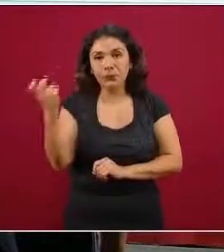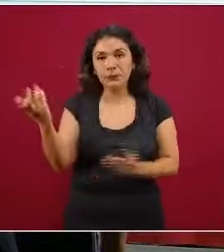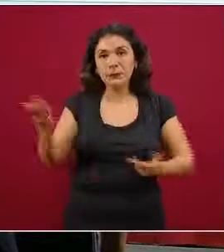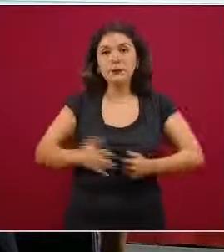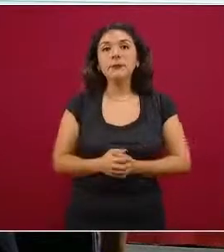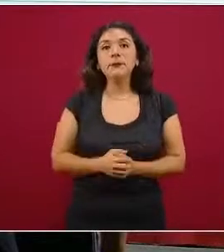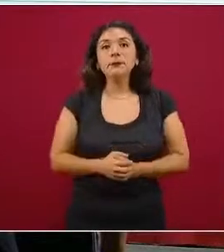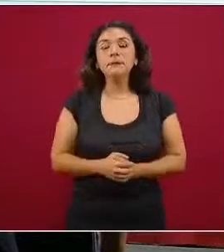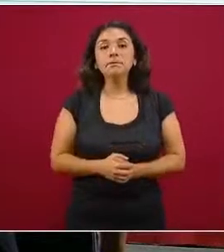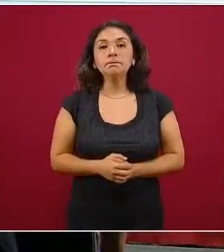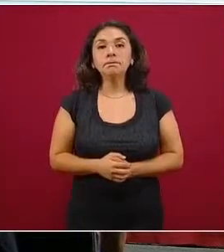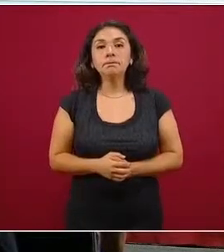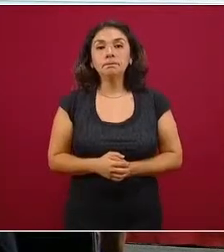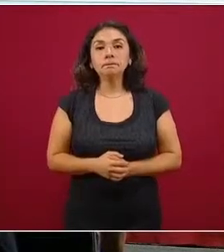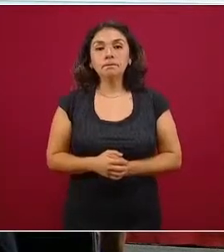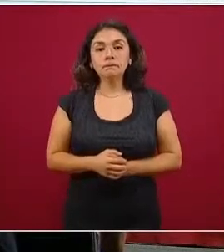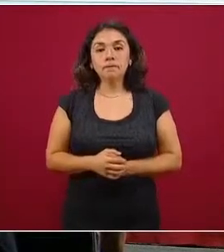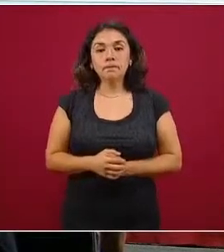favor.